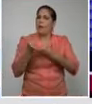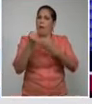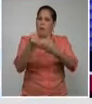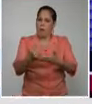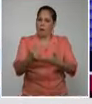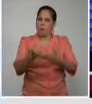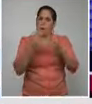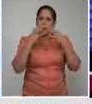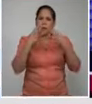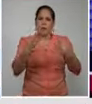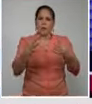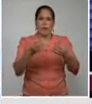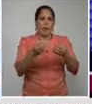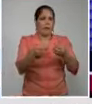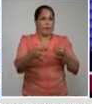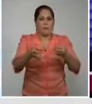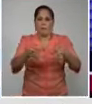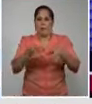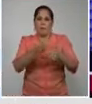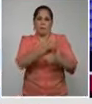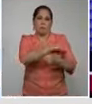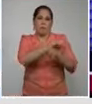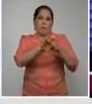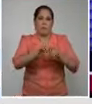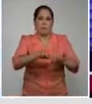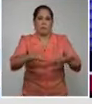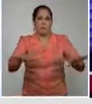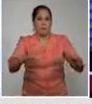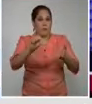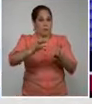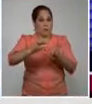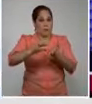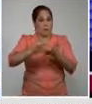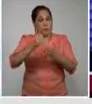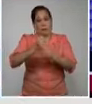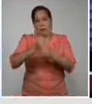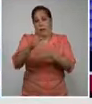importante a dispersar la epidemia, porque en un centro de estos trabajan personas de todos los